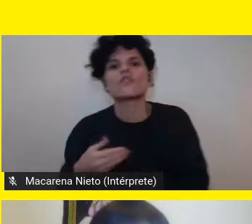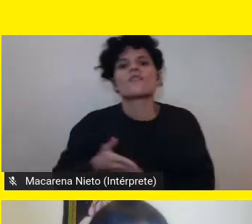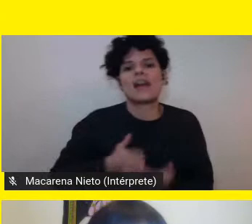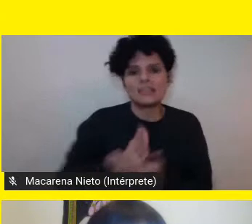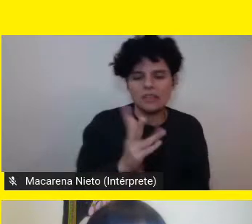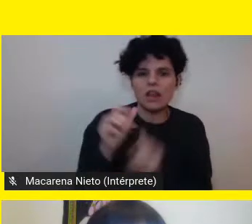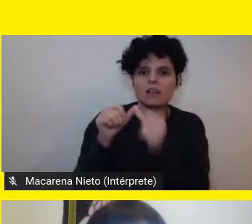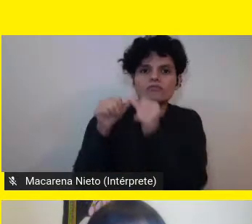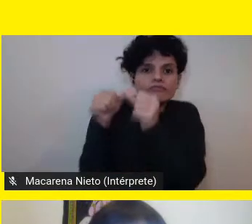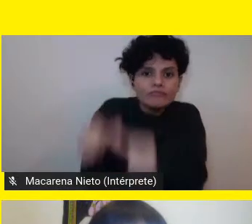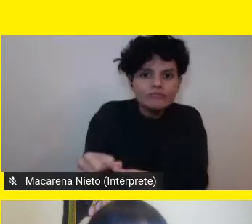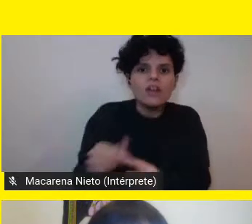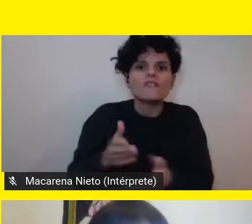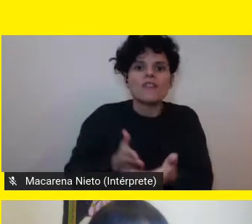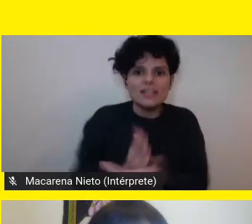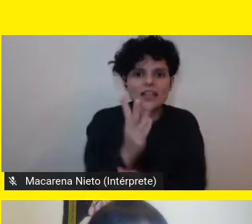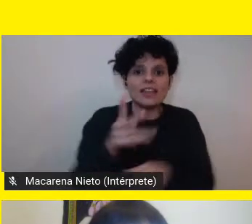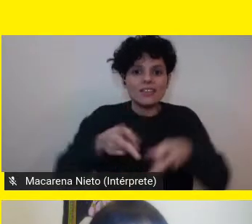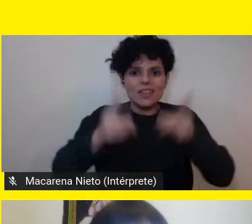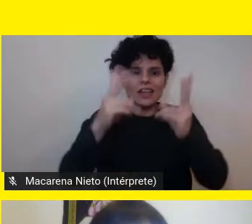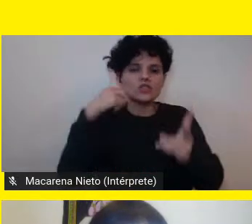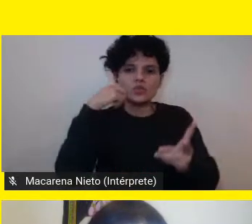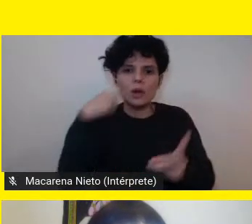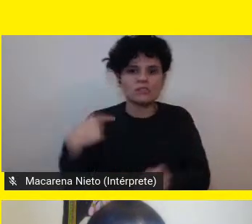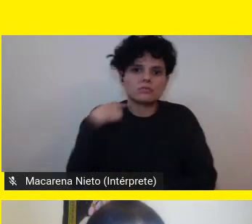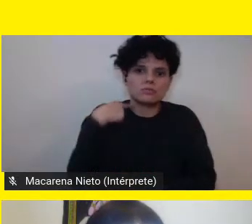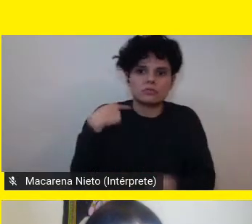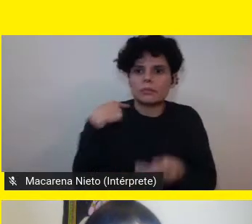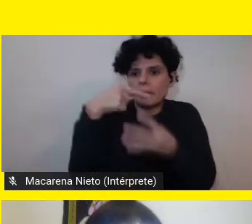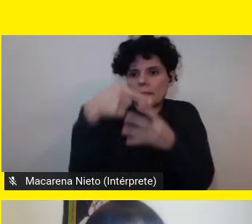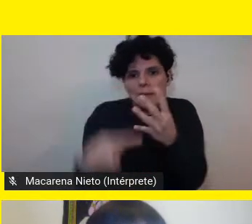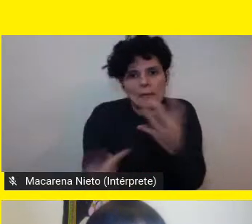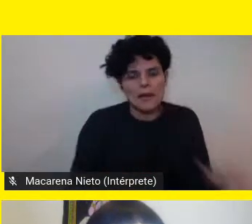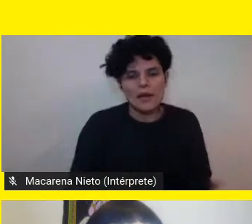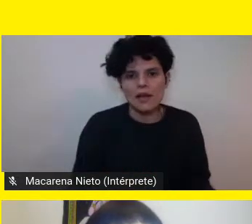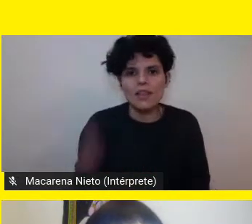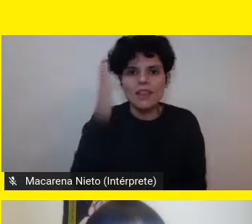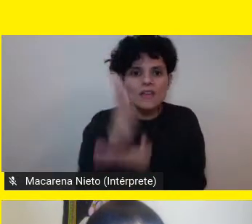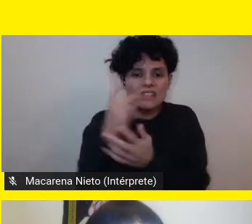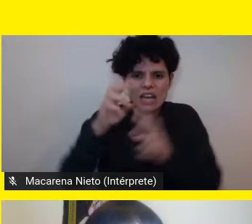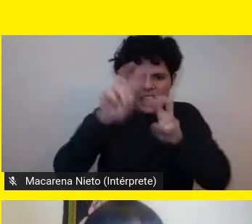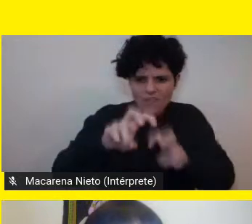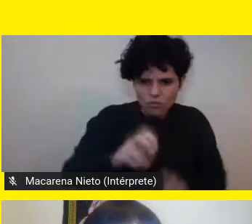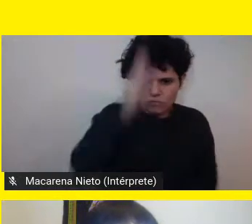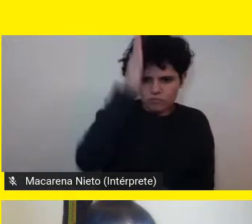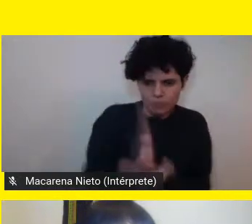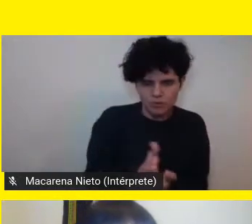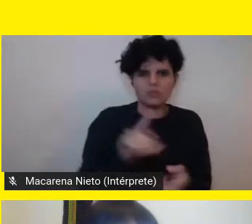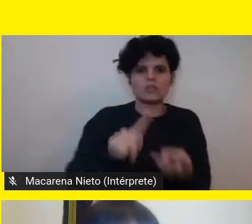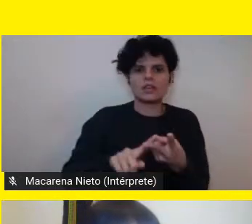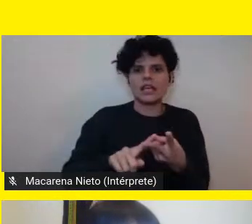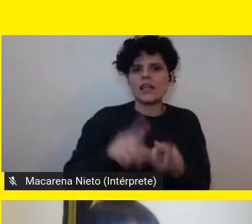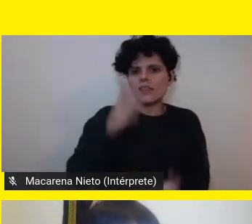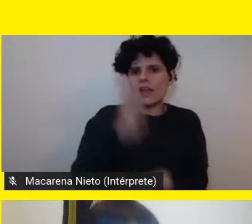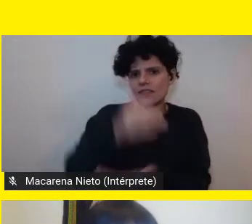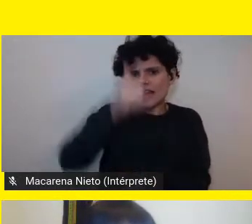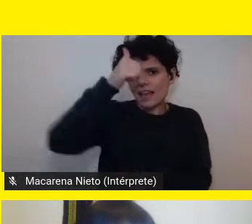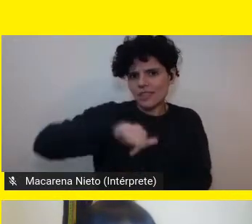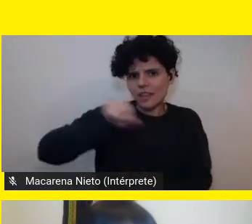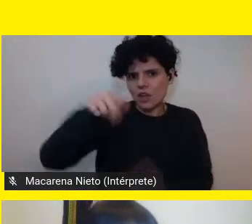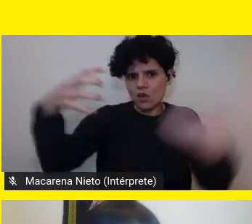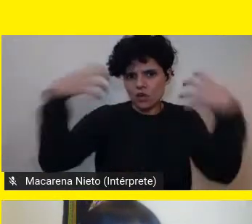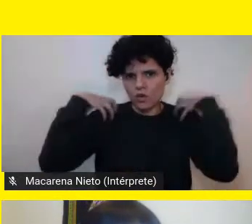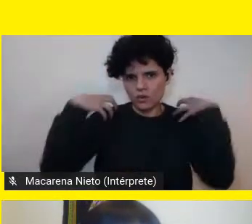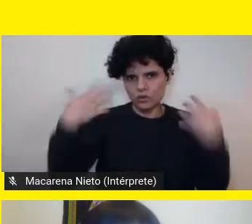humanos. Tiene que haber una investigación y una sanción rigurosa. Tiene que haber castigo a los culpables.